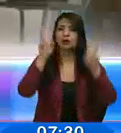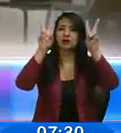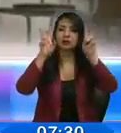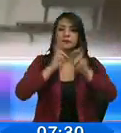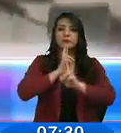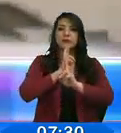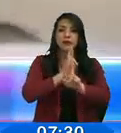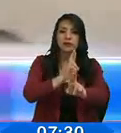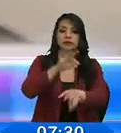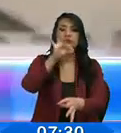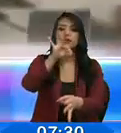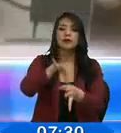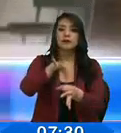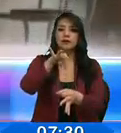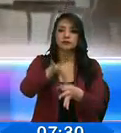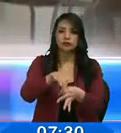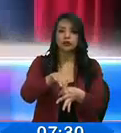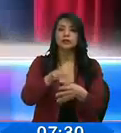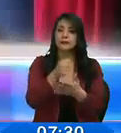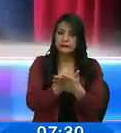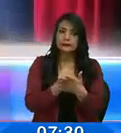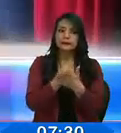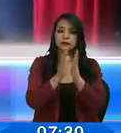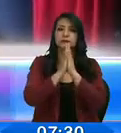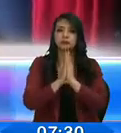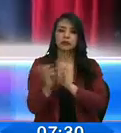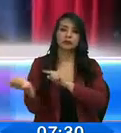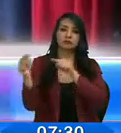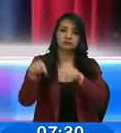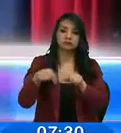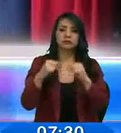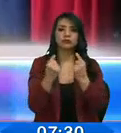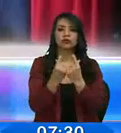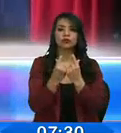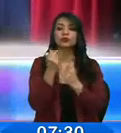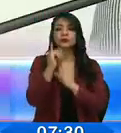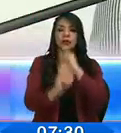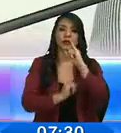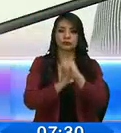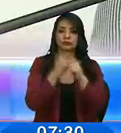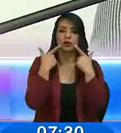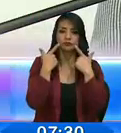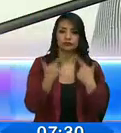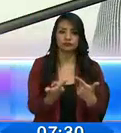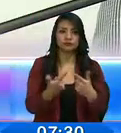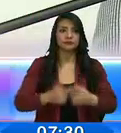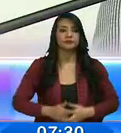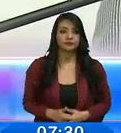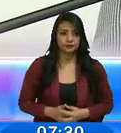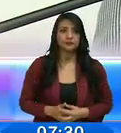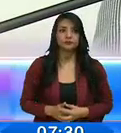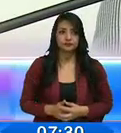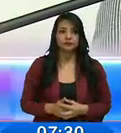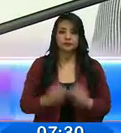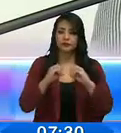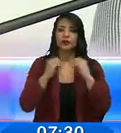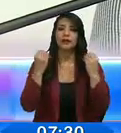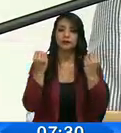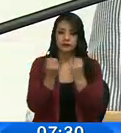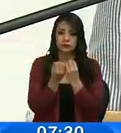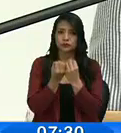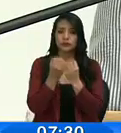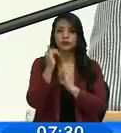de las elecciones, se insistirá en la presencia de misiones internacionales. Tendremos la presencia de organismos electorales